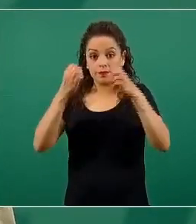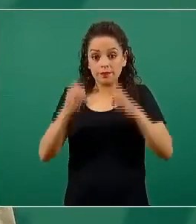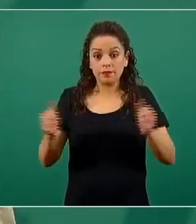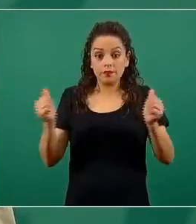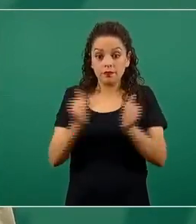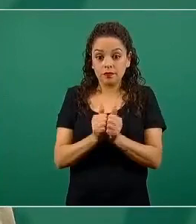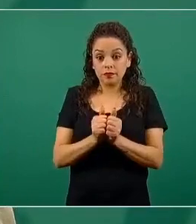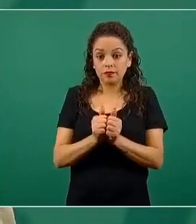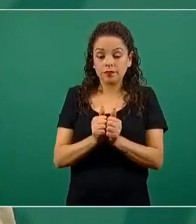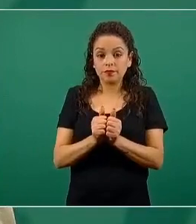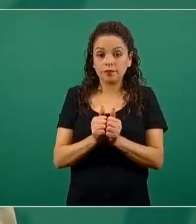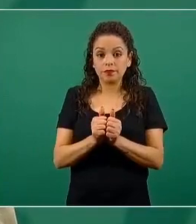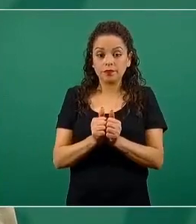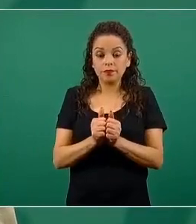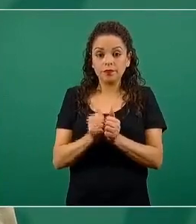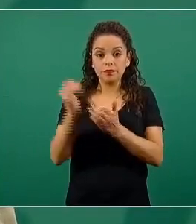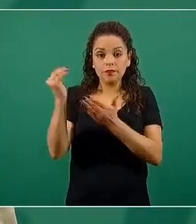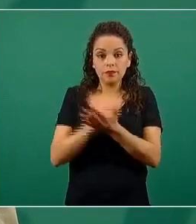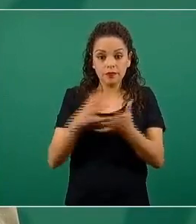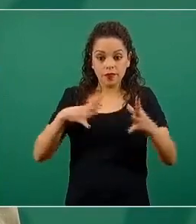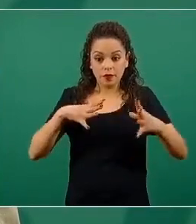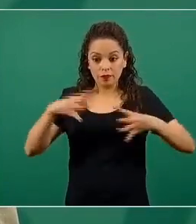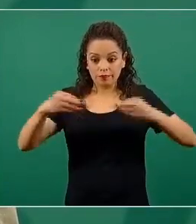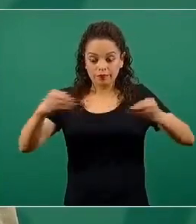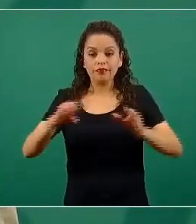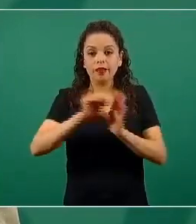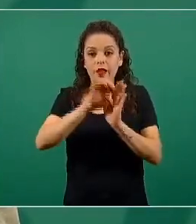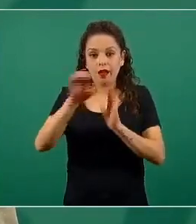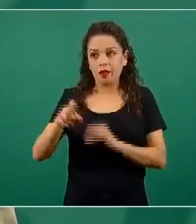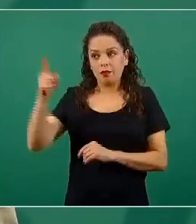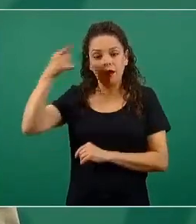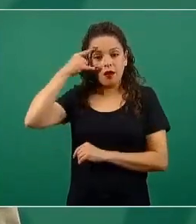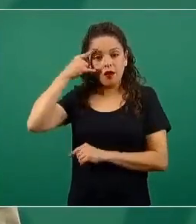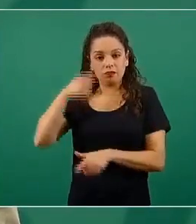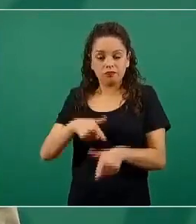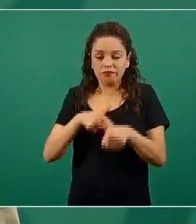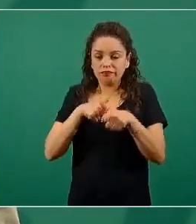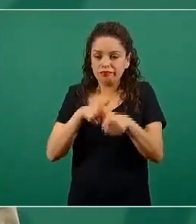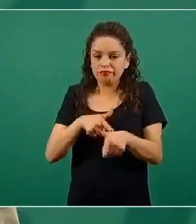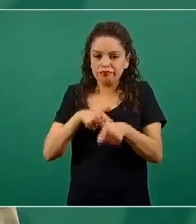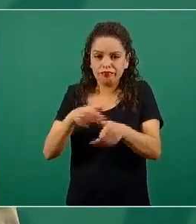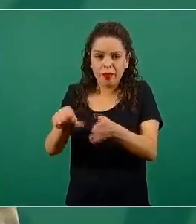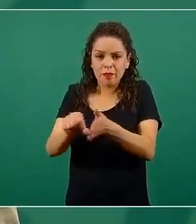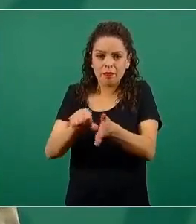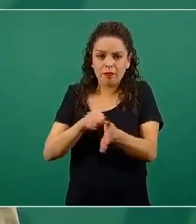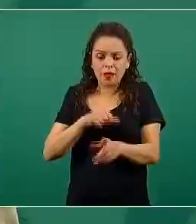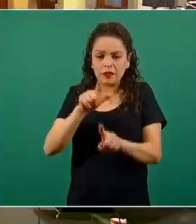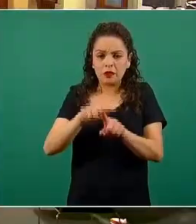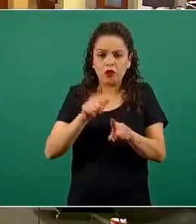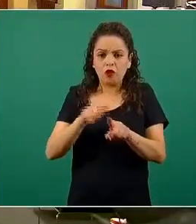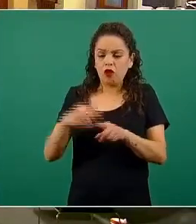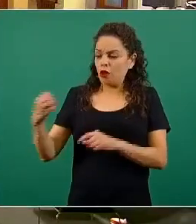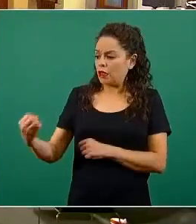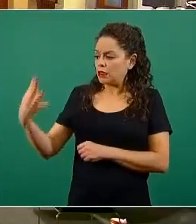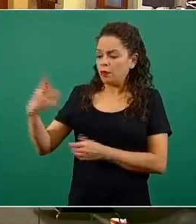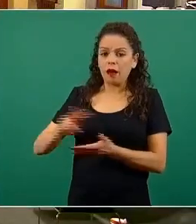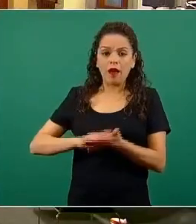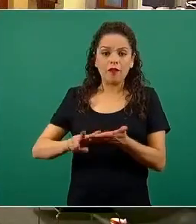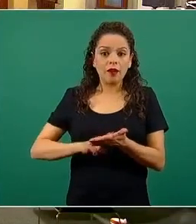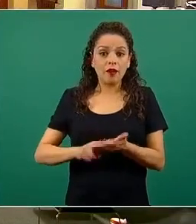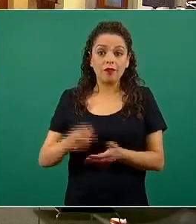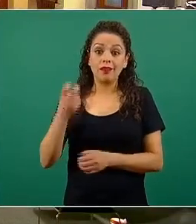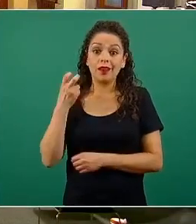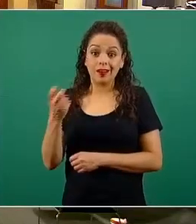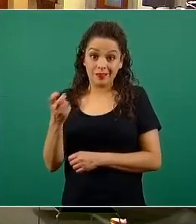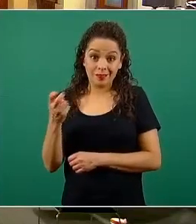una muy baja transmisión, como es el caso de Campeche, durante meses estuvo en semáforo verde, pues se veía ahí una oportunidad